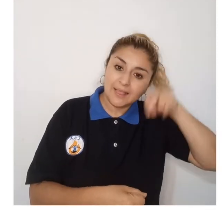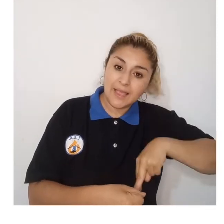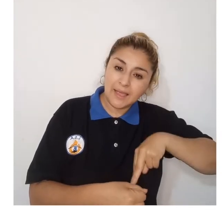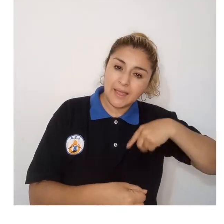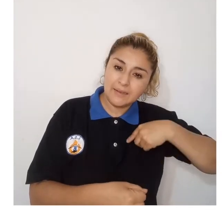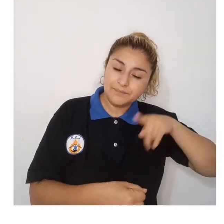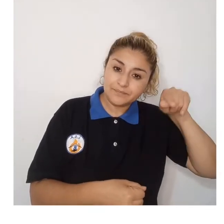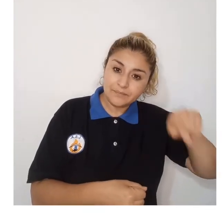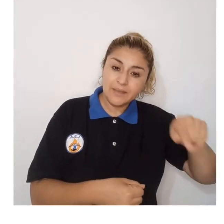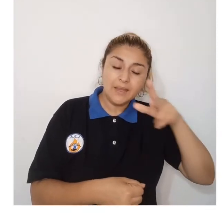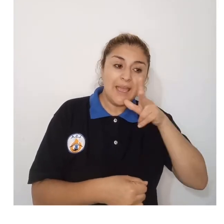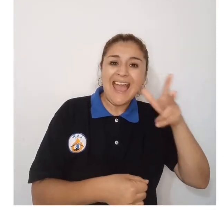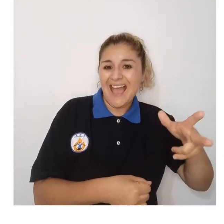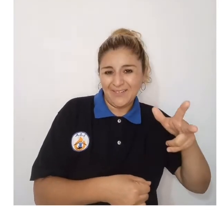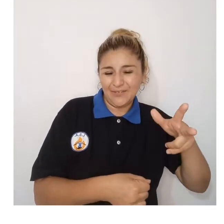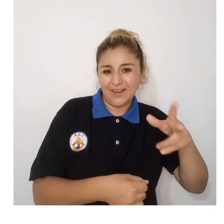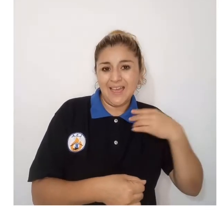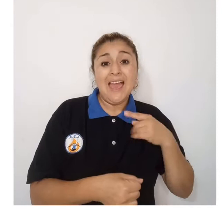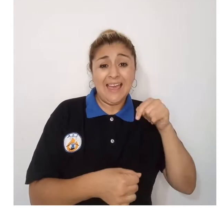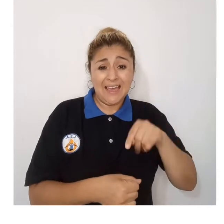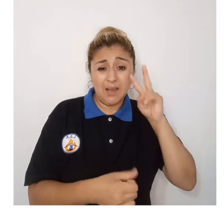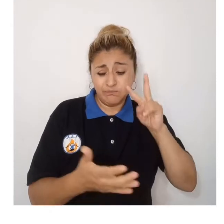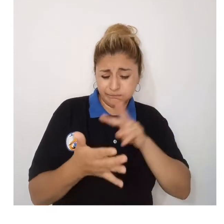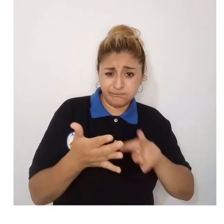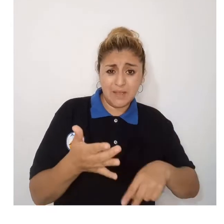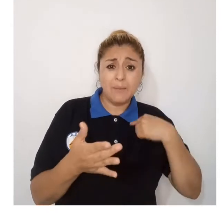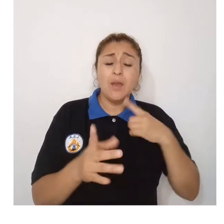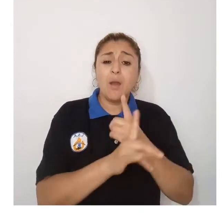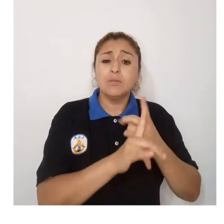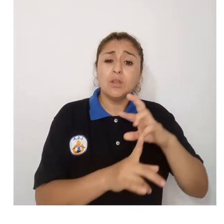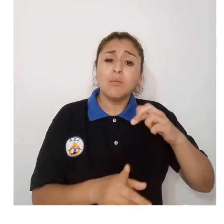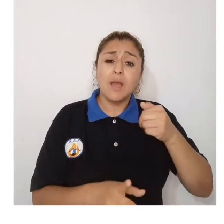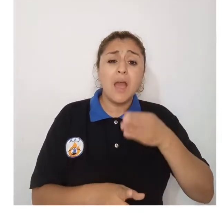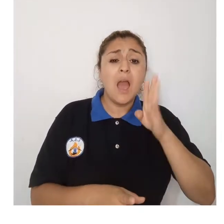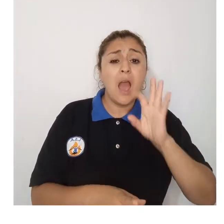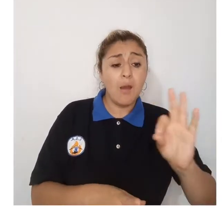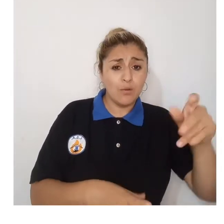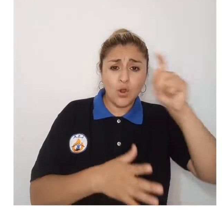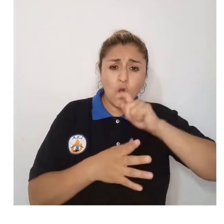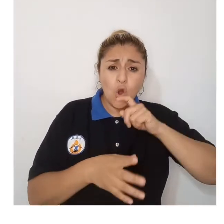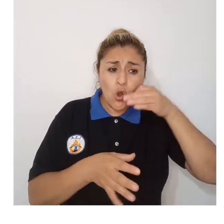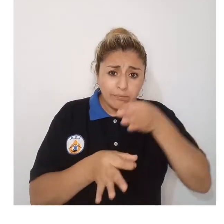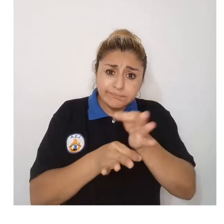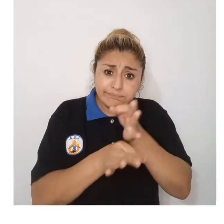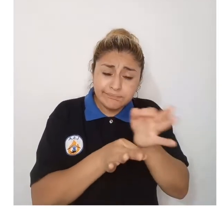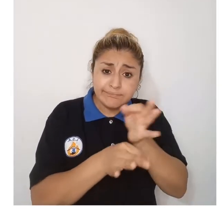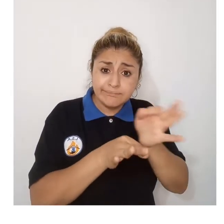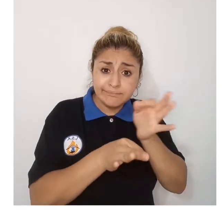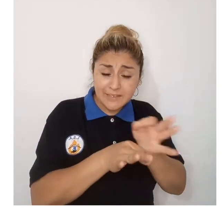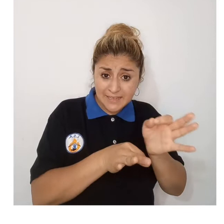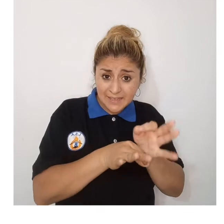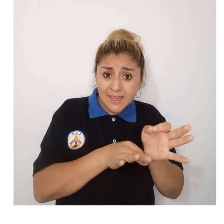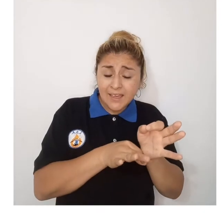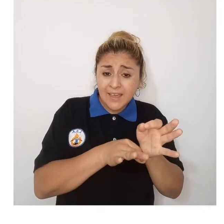no sigue dando instrucciones de acuerdo a como estaba sucediendo en la iglesia general para que